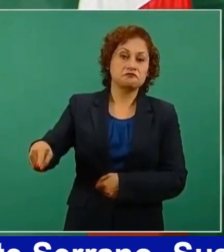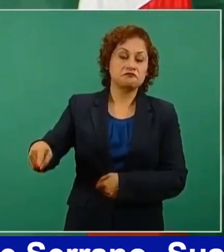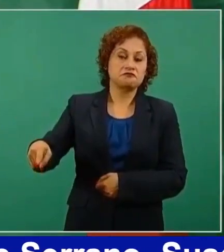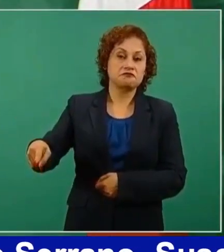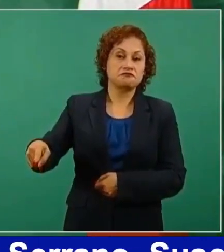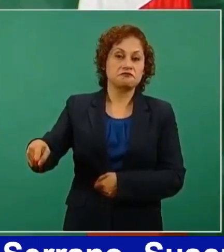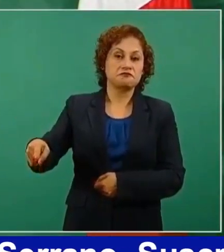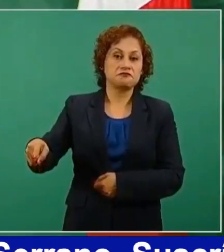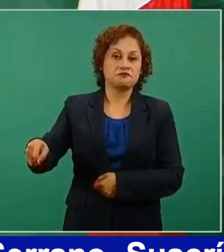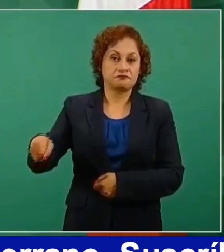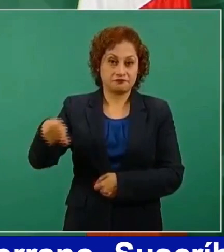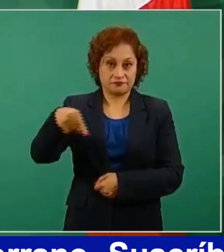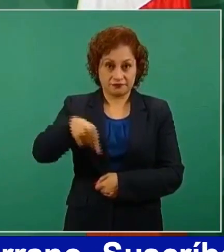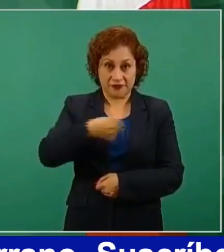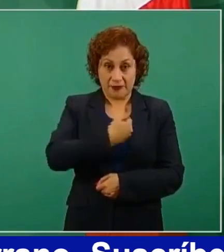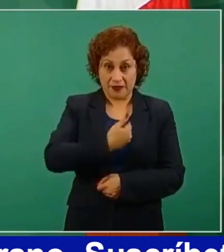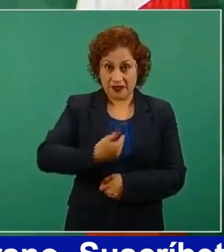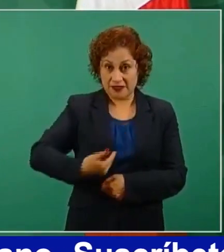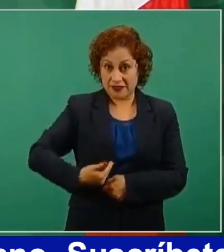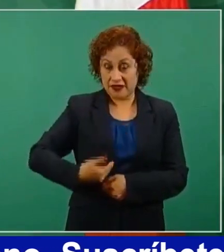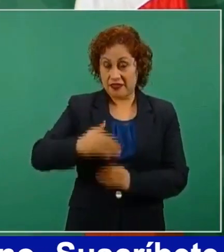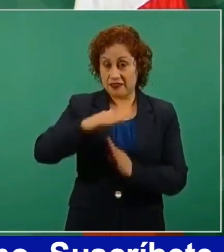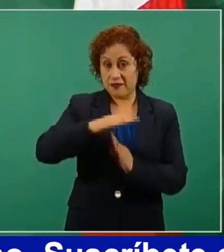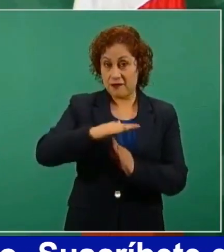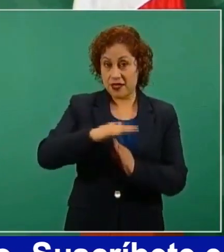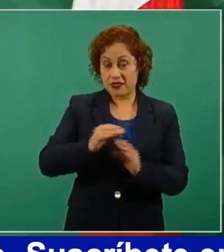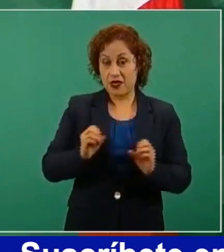del escritorio del presidente